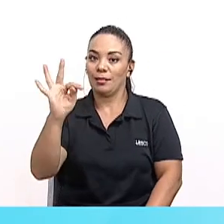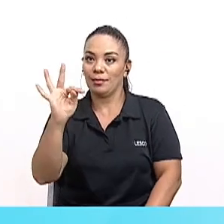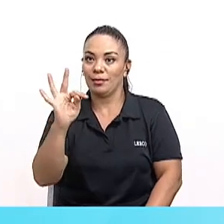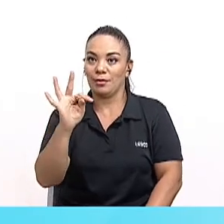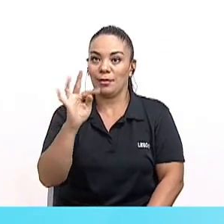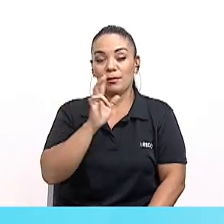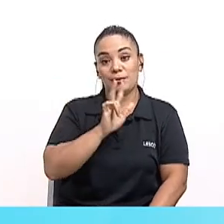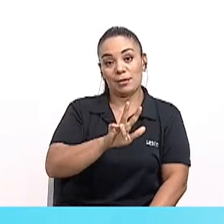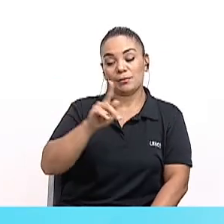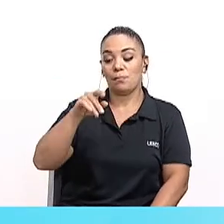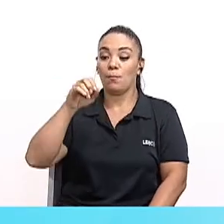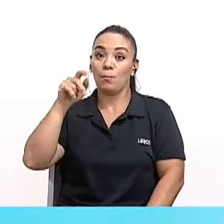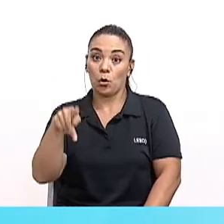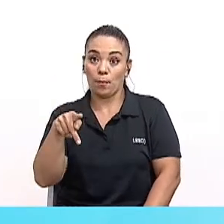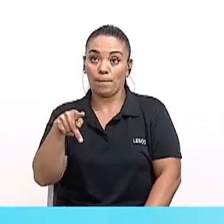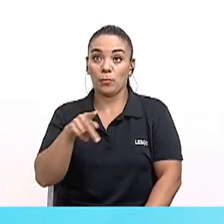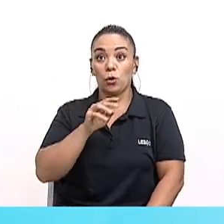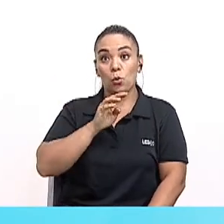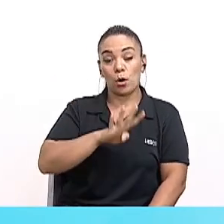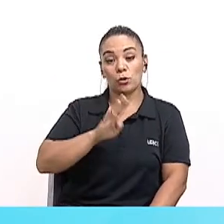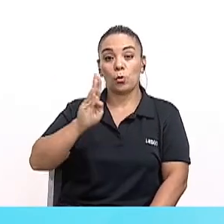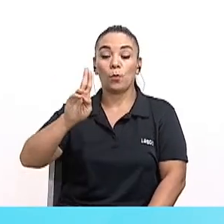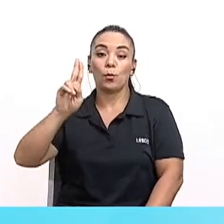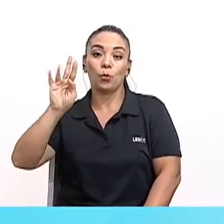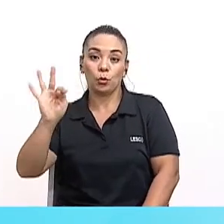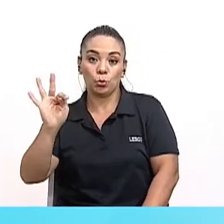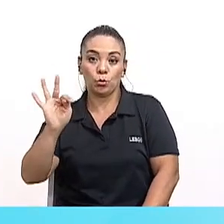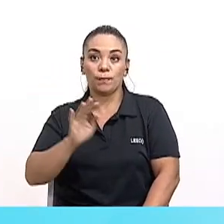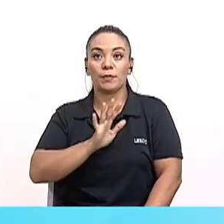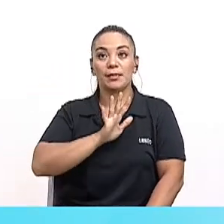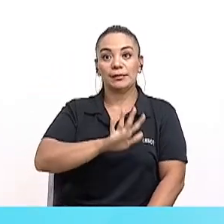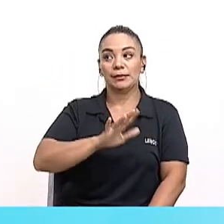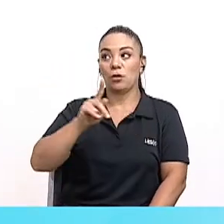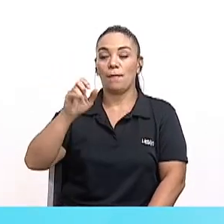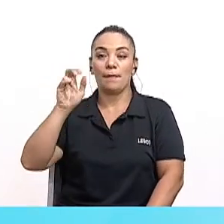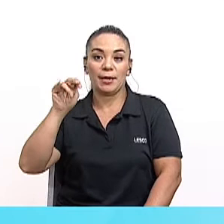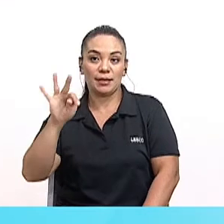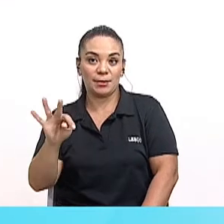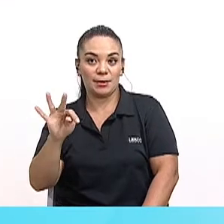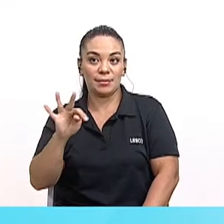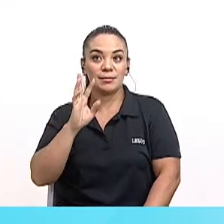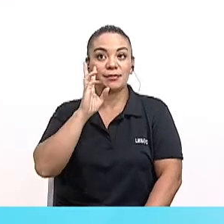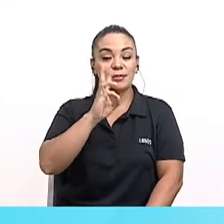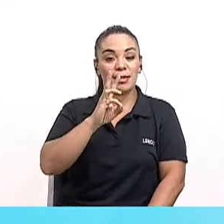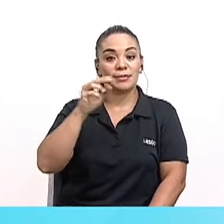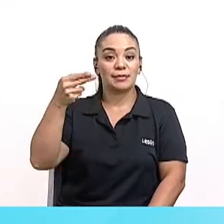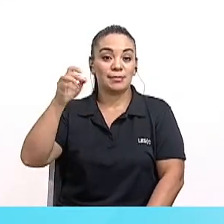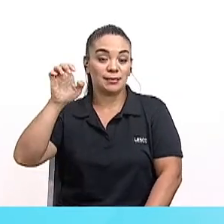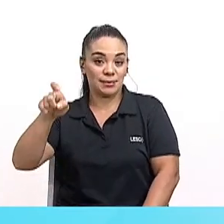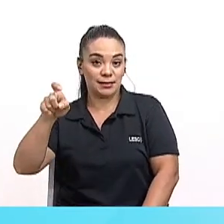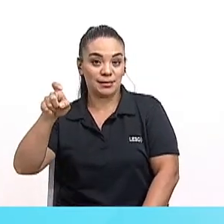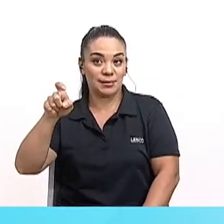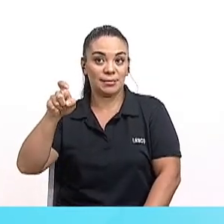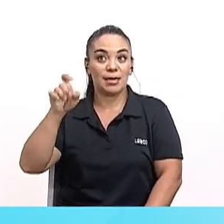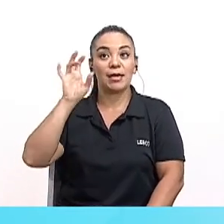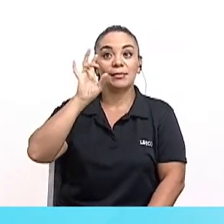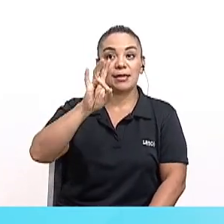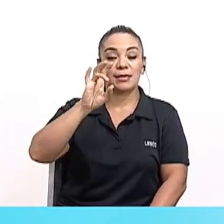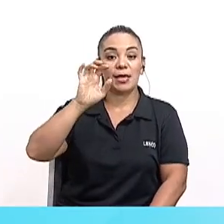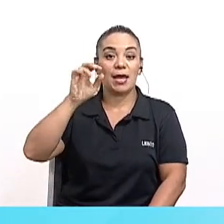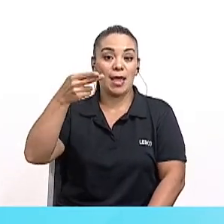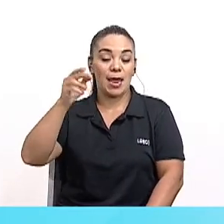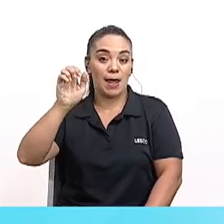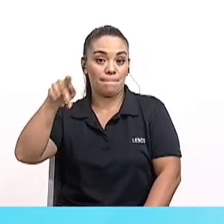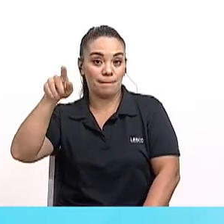3 prop, 4 but, 5 pent, 6 ex, 7